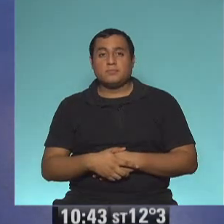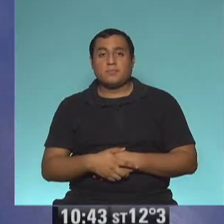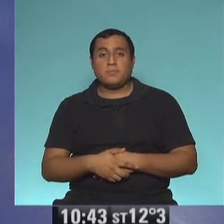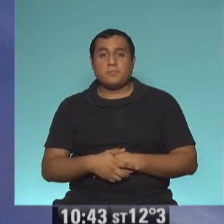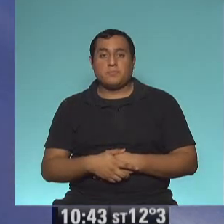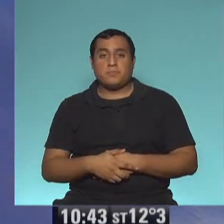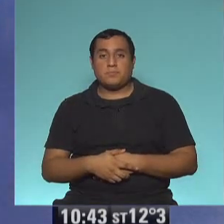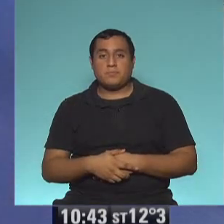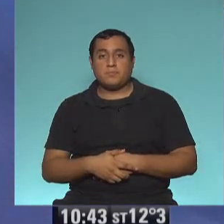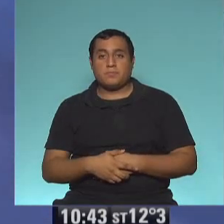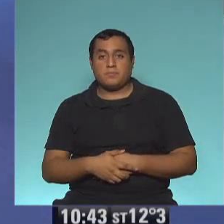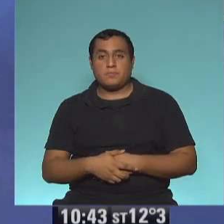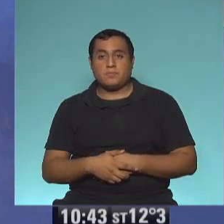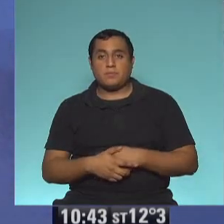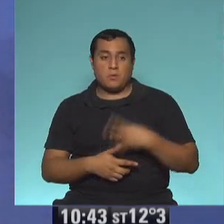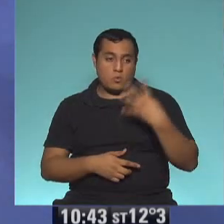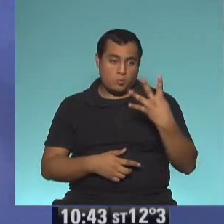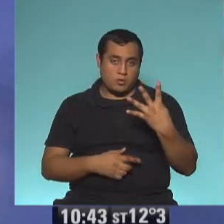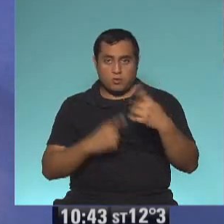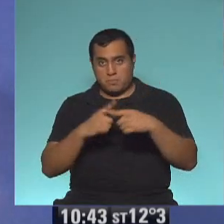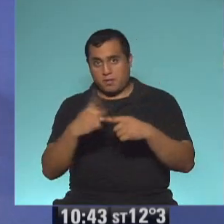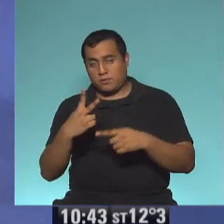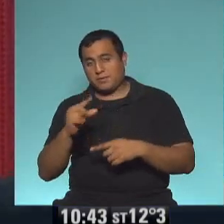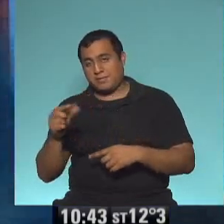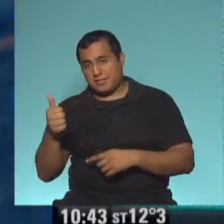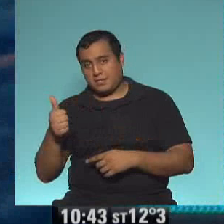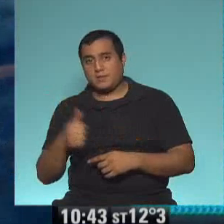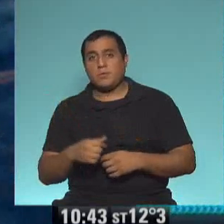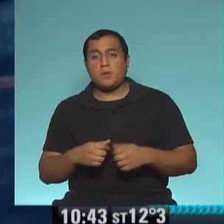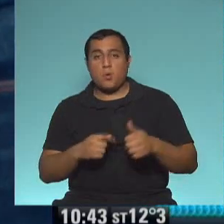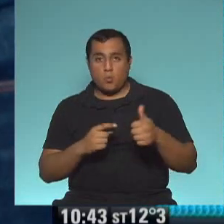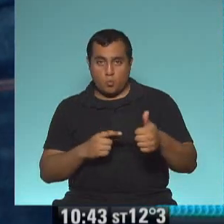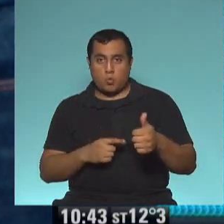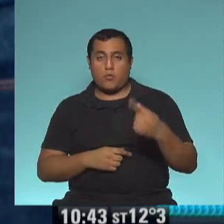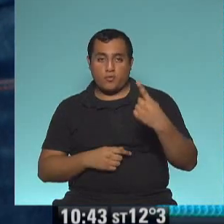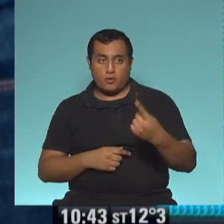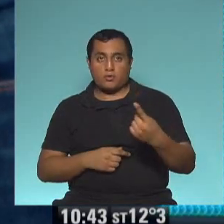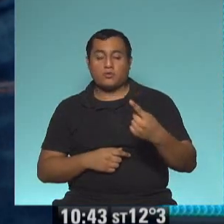2 y 2 son 4. 4 y 2 son 6. Muy bien. ¿Contamos? Dale.